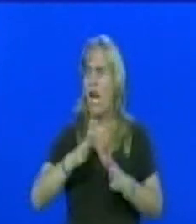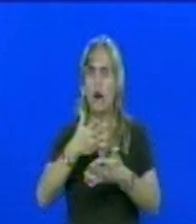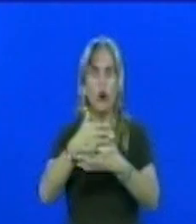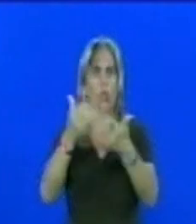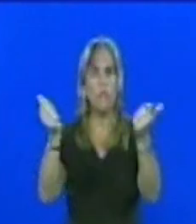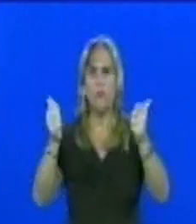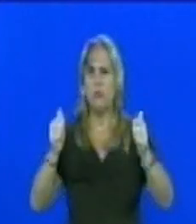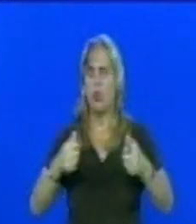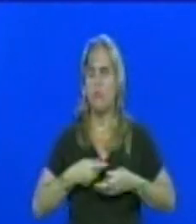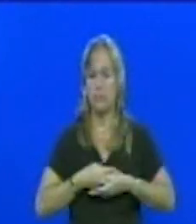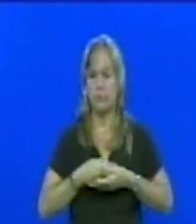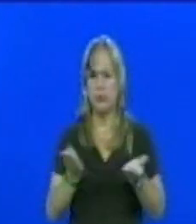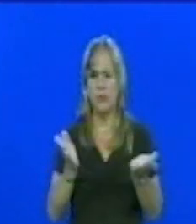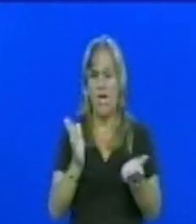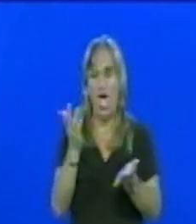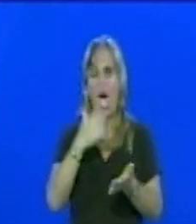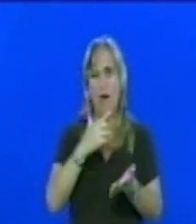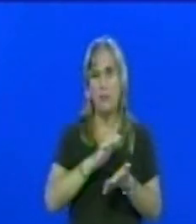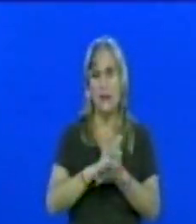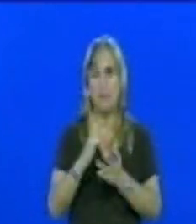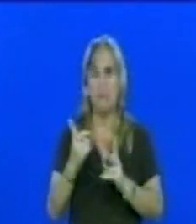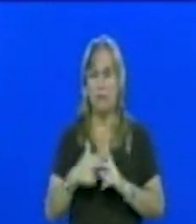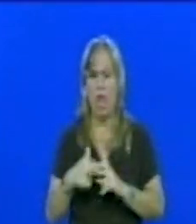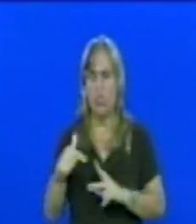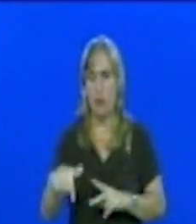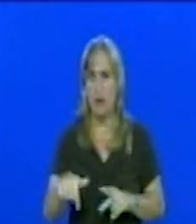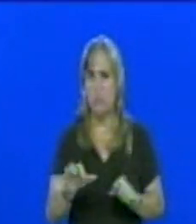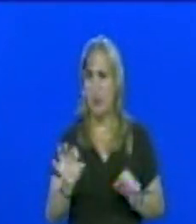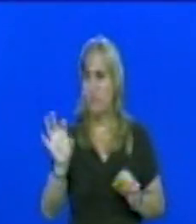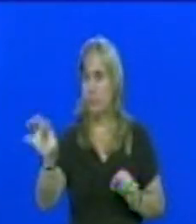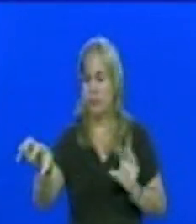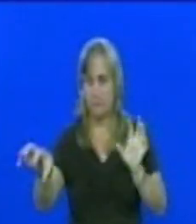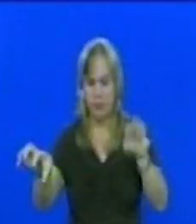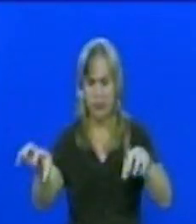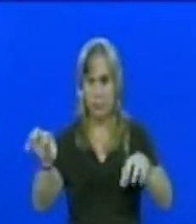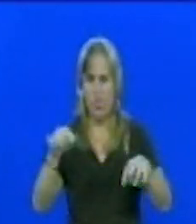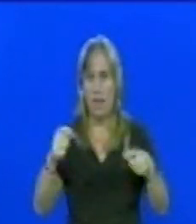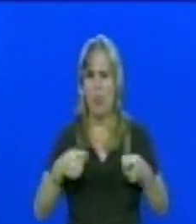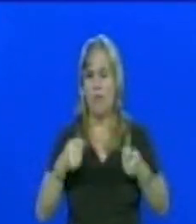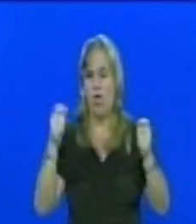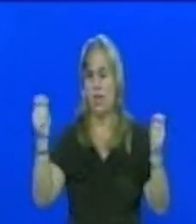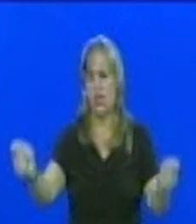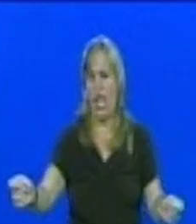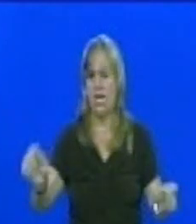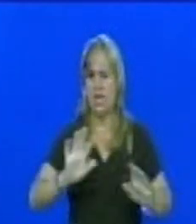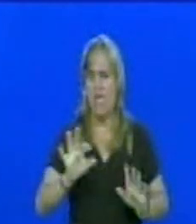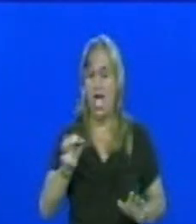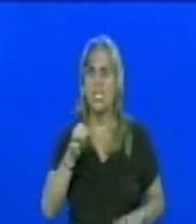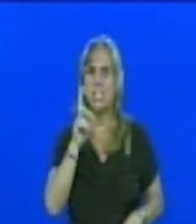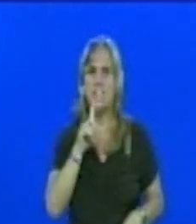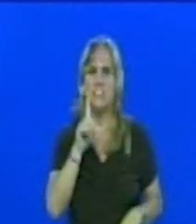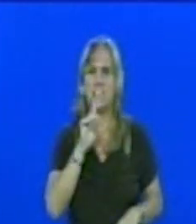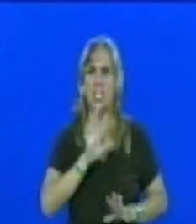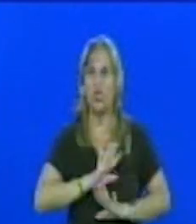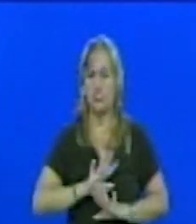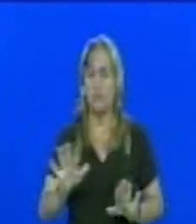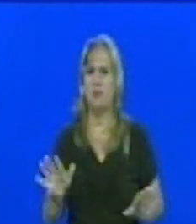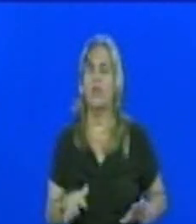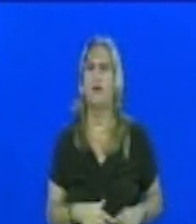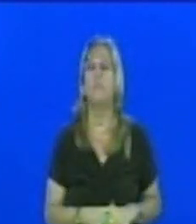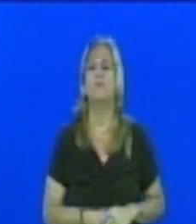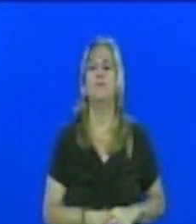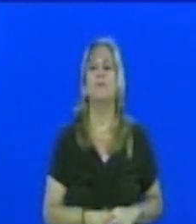la entrega de abril y mayo y nos quedan estos bien localizados que que debemos darle ya continuidad y terminar con con estos dos meses